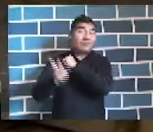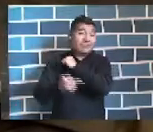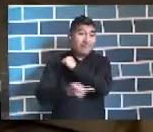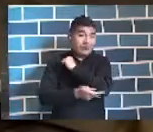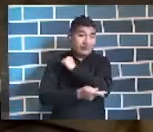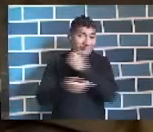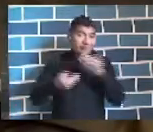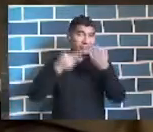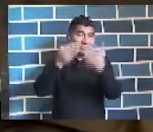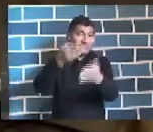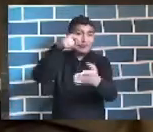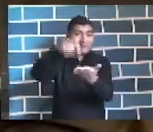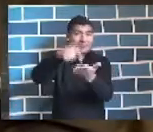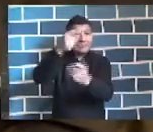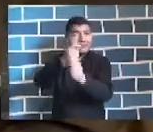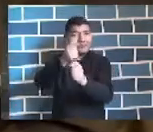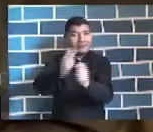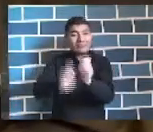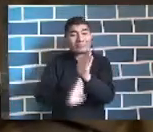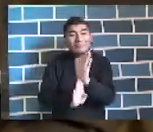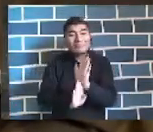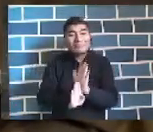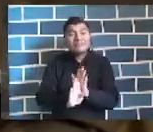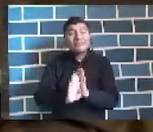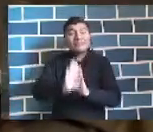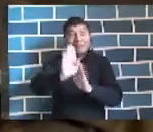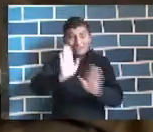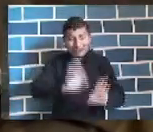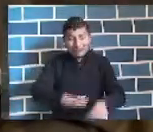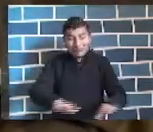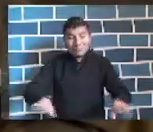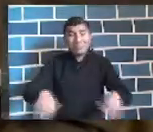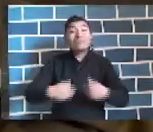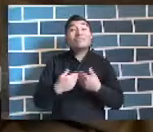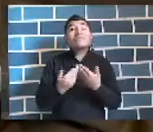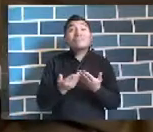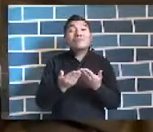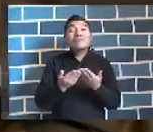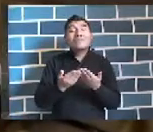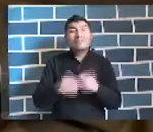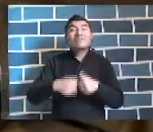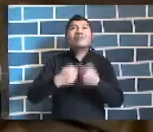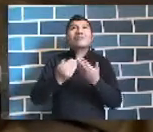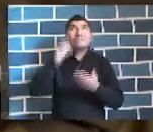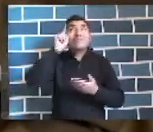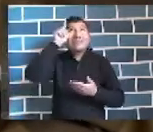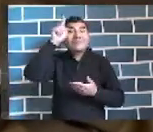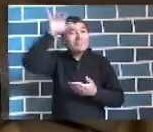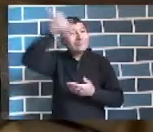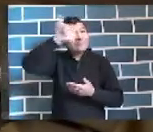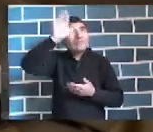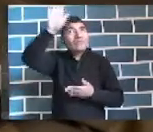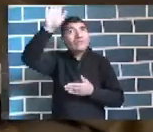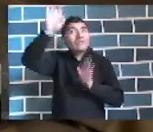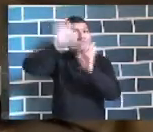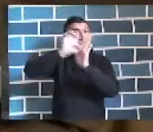tarea de hacer crecer a estos hijos. ¿Cómo? Como Cristo. Y por